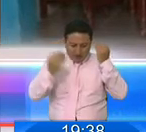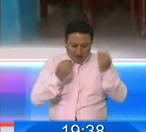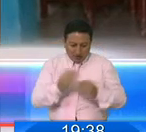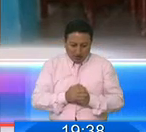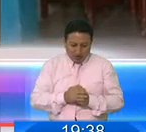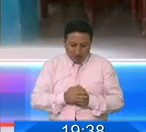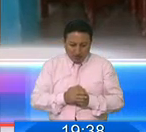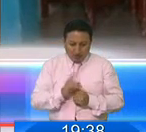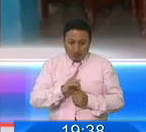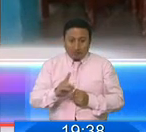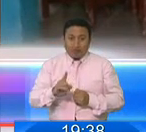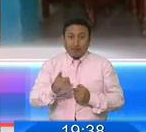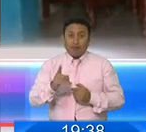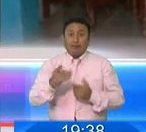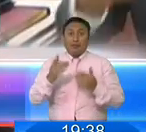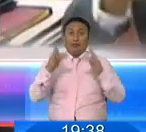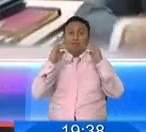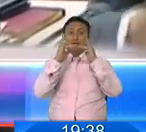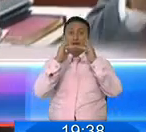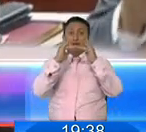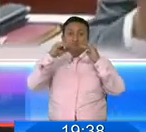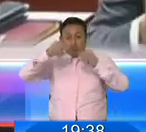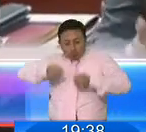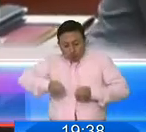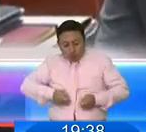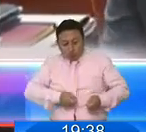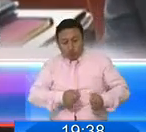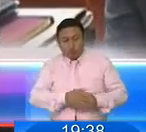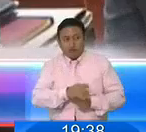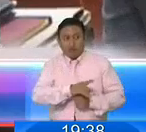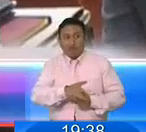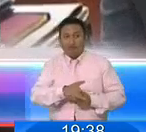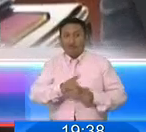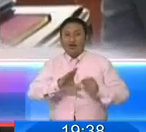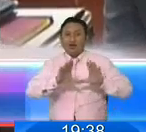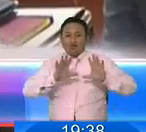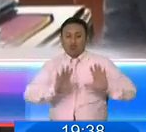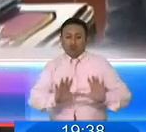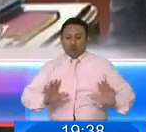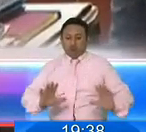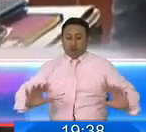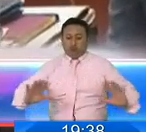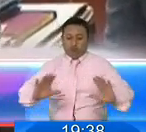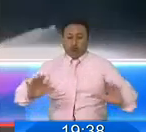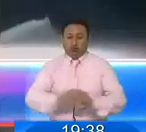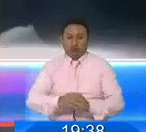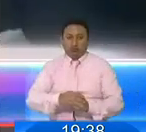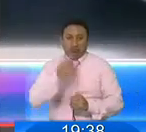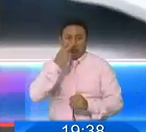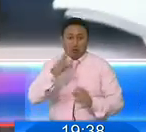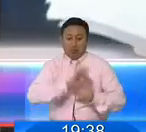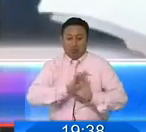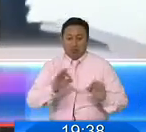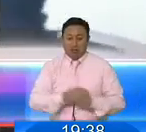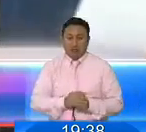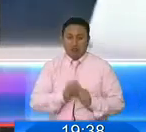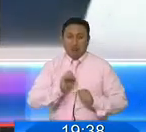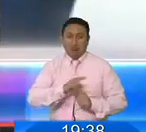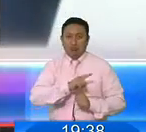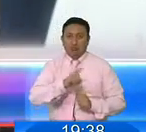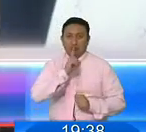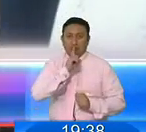ocultar el cadáver bajo su cama lo escondió entre peluches y almohadas para evitar que se den cuenta y así